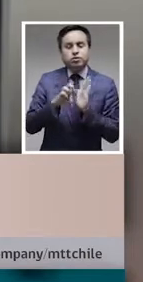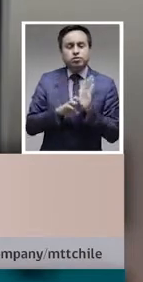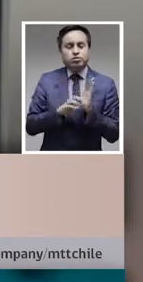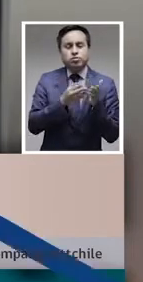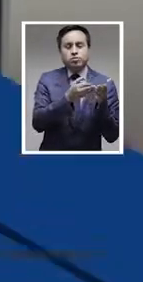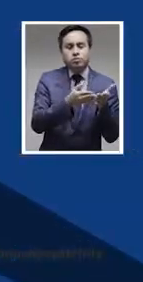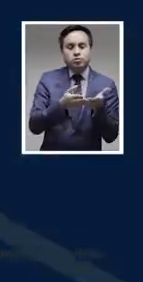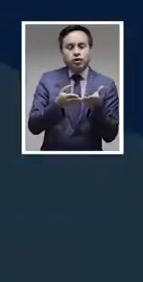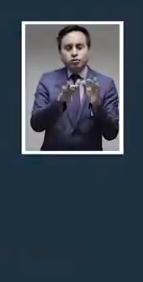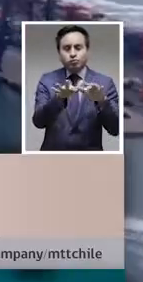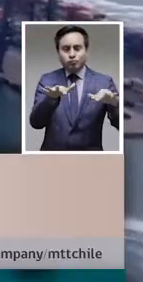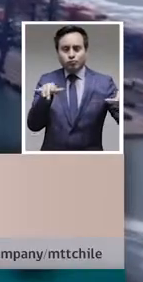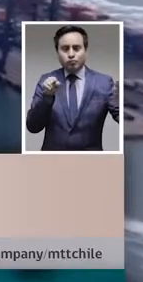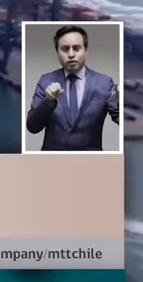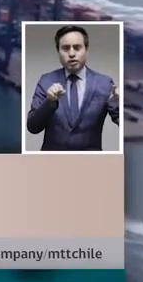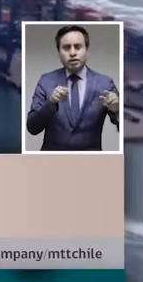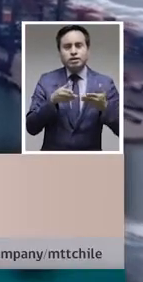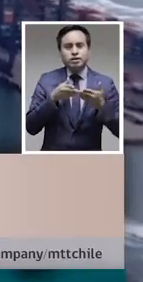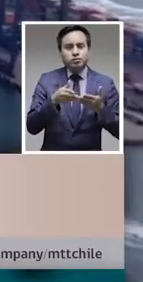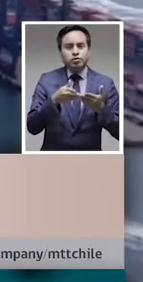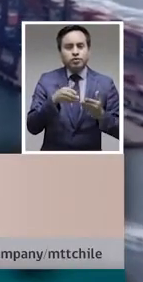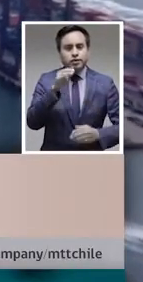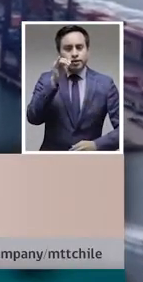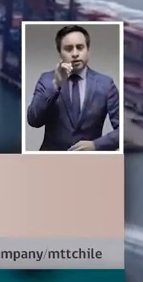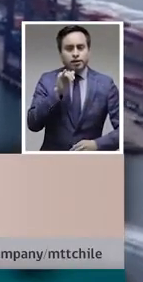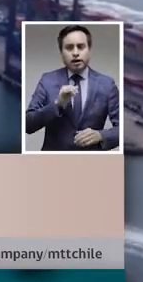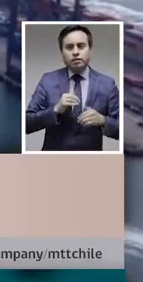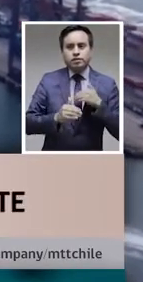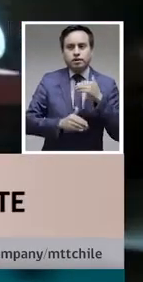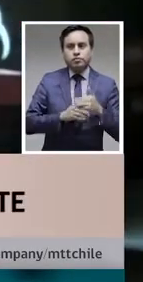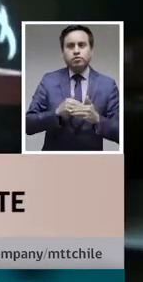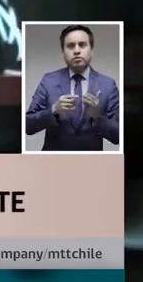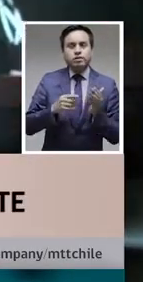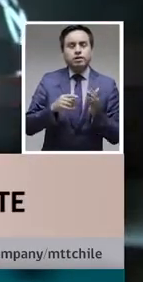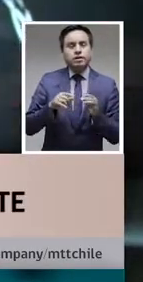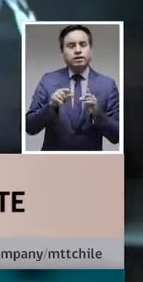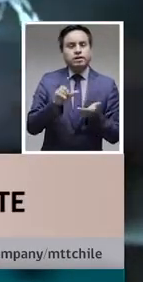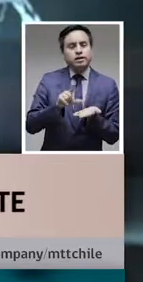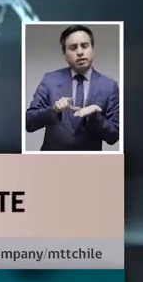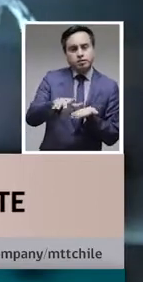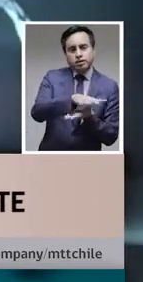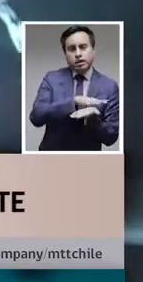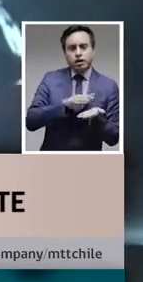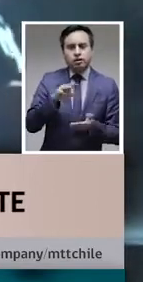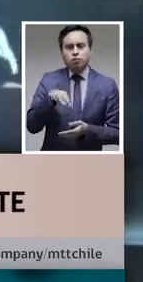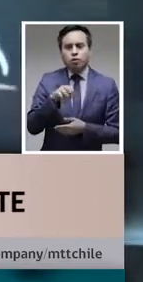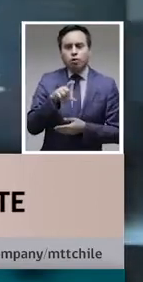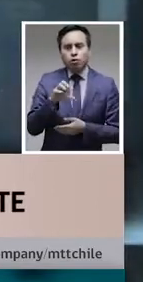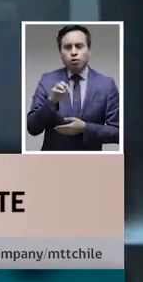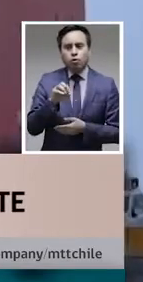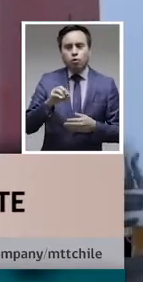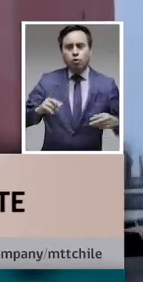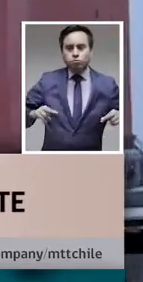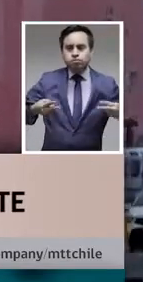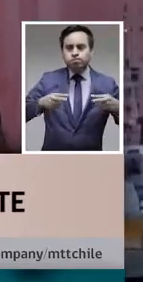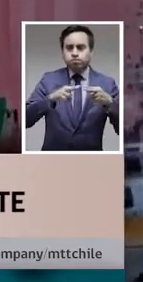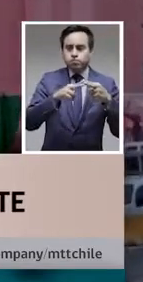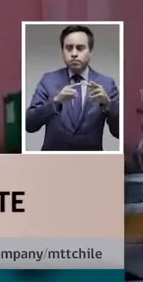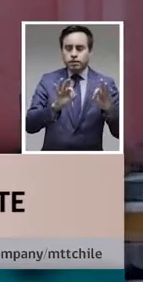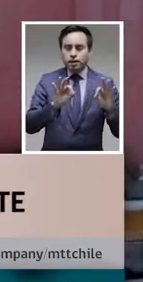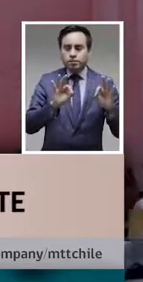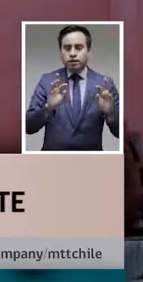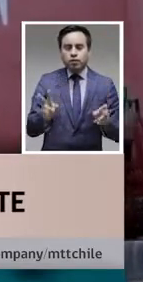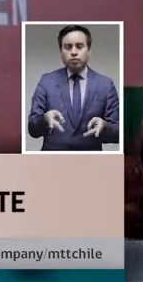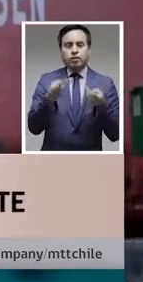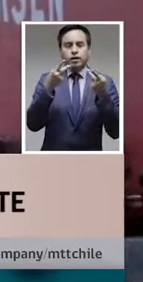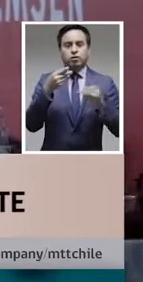portuarios avanzamos en el puerto de Iquique con el terminal Molo, una construcción clave para recuperar